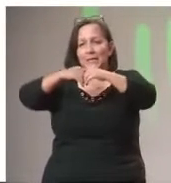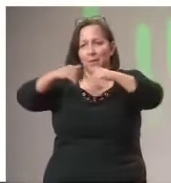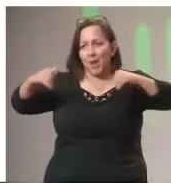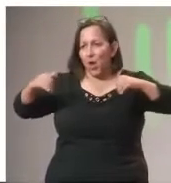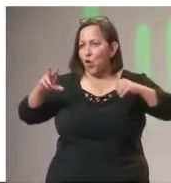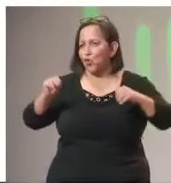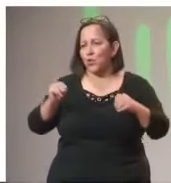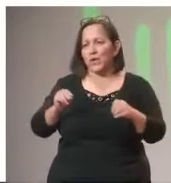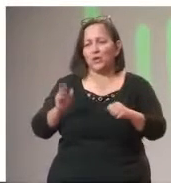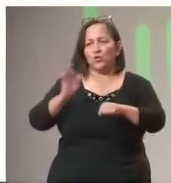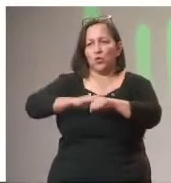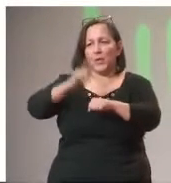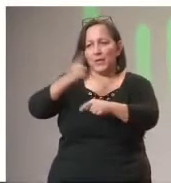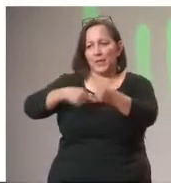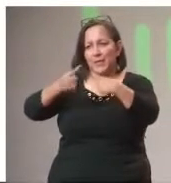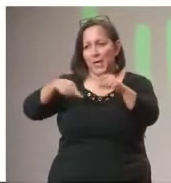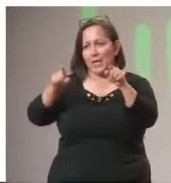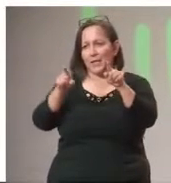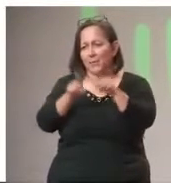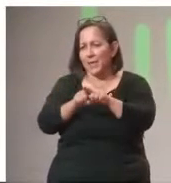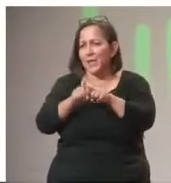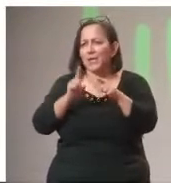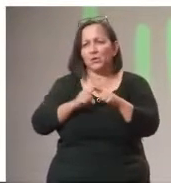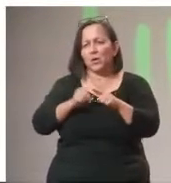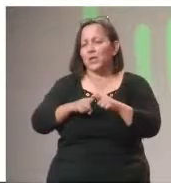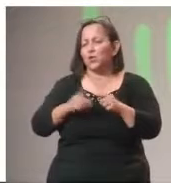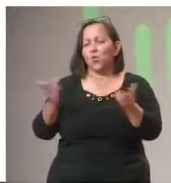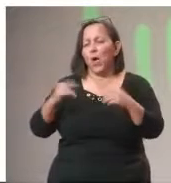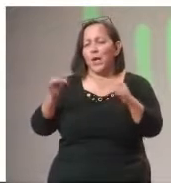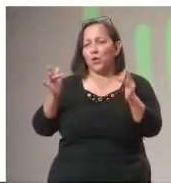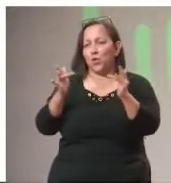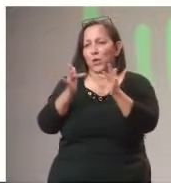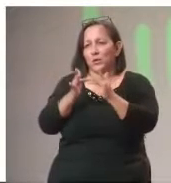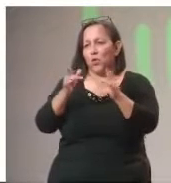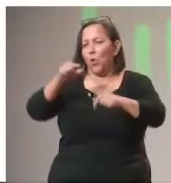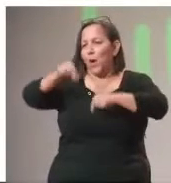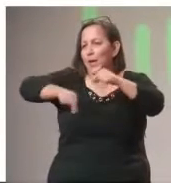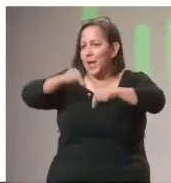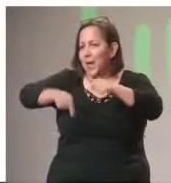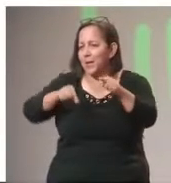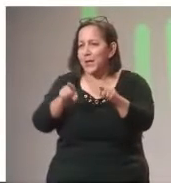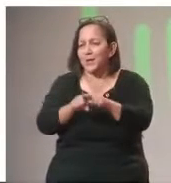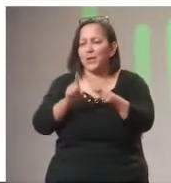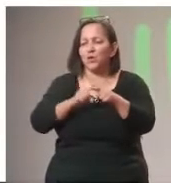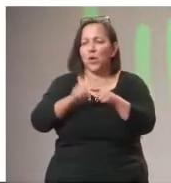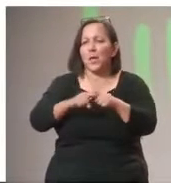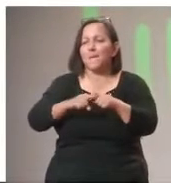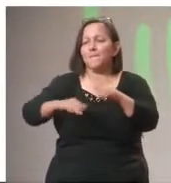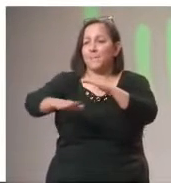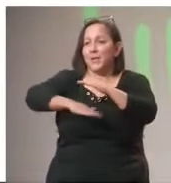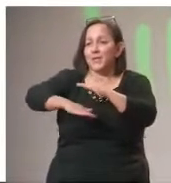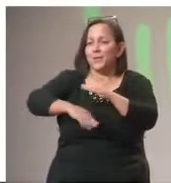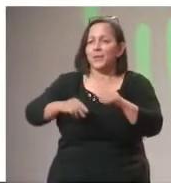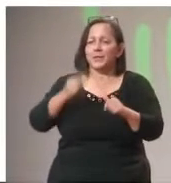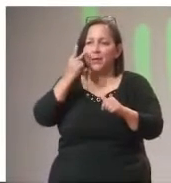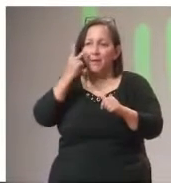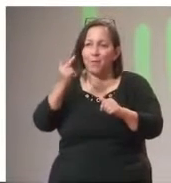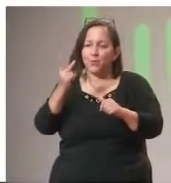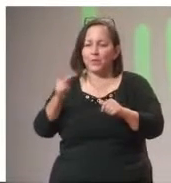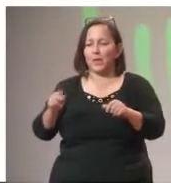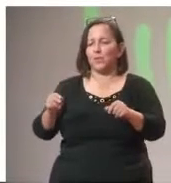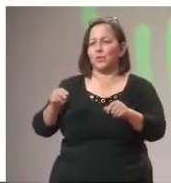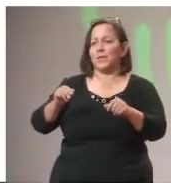no están sobre esa señal, significa que no hay una conexión química. Entonces básicamente lo que ustedes pueden observar es que si estamos en la zona de Sacramento o